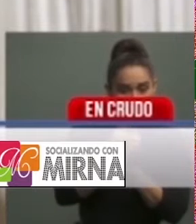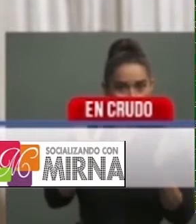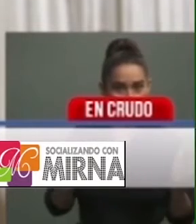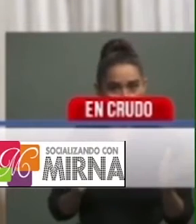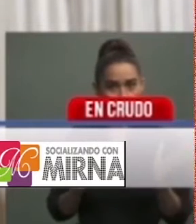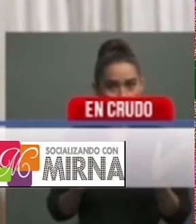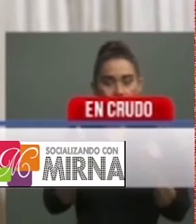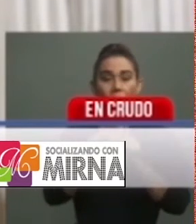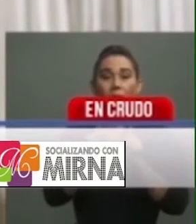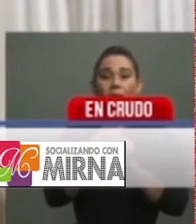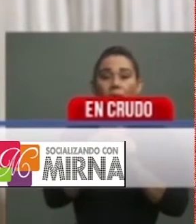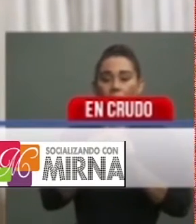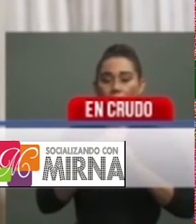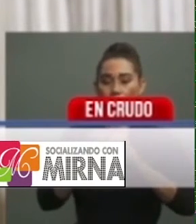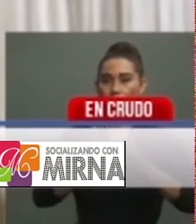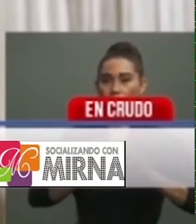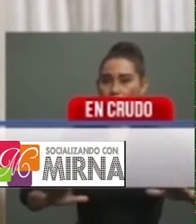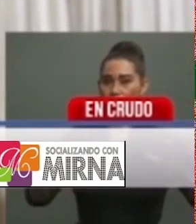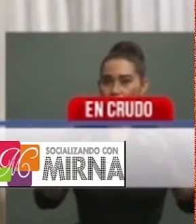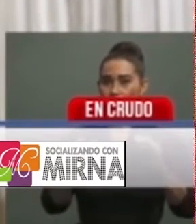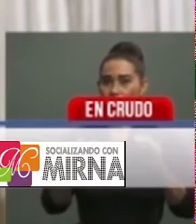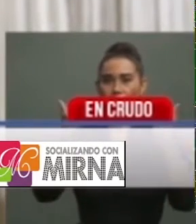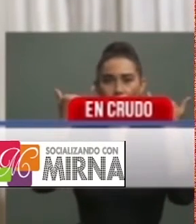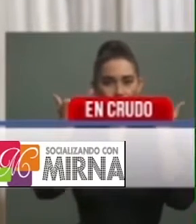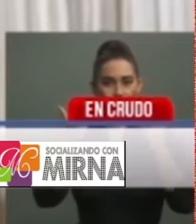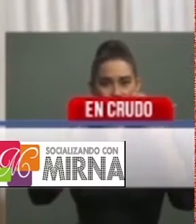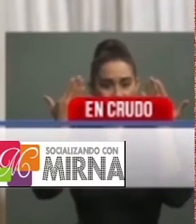la clase del espectáculo,